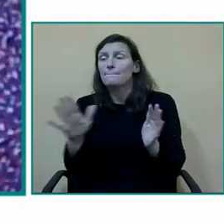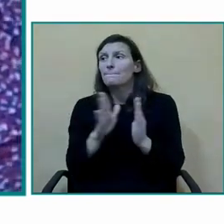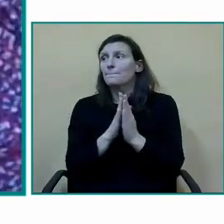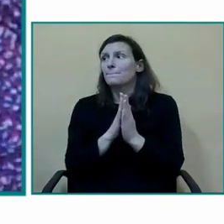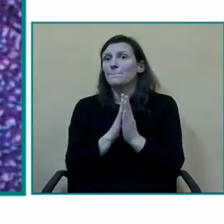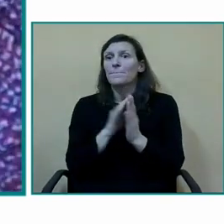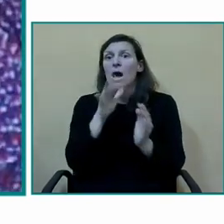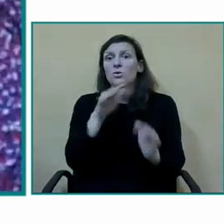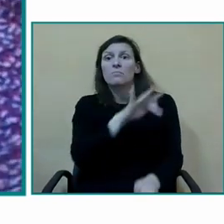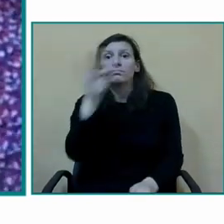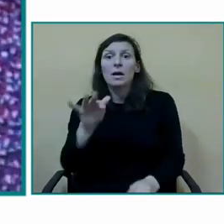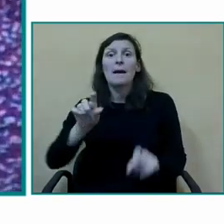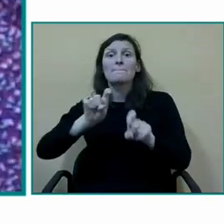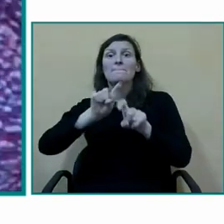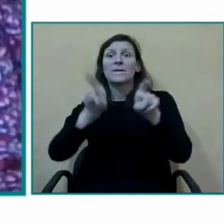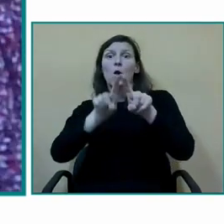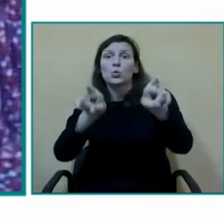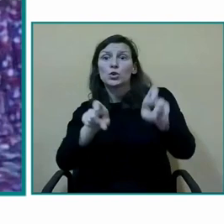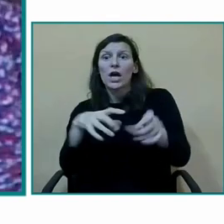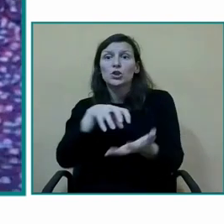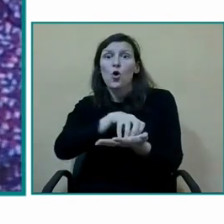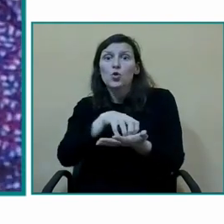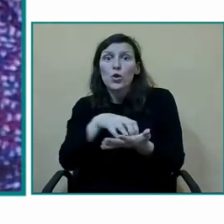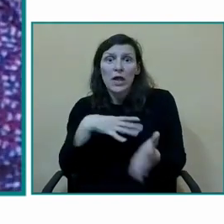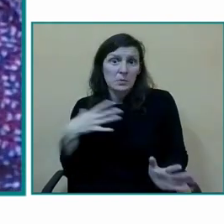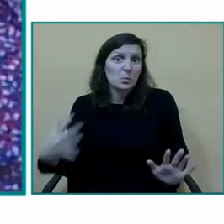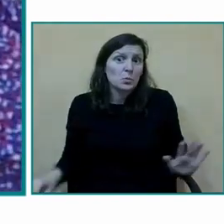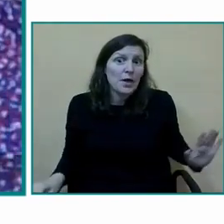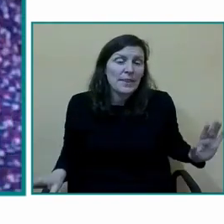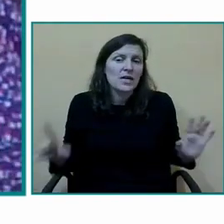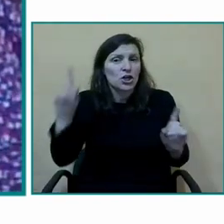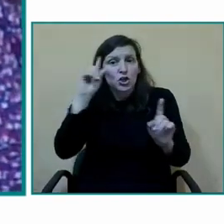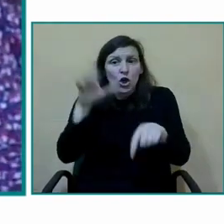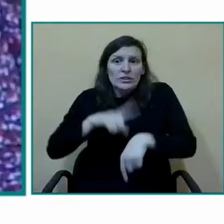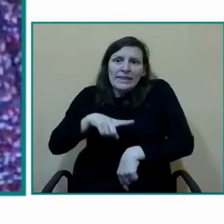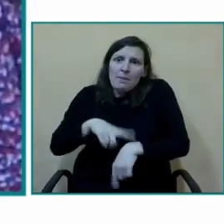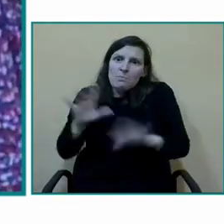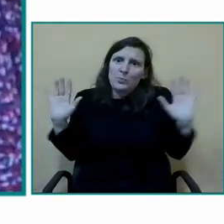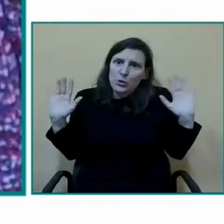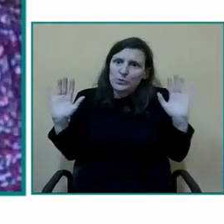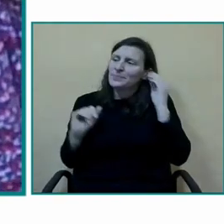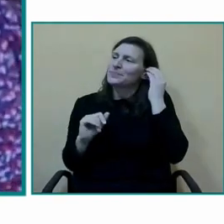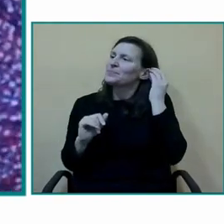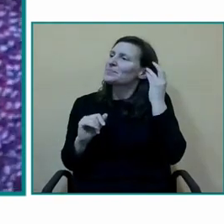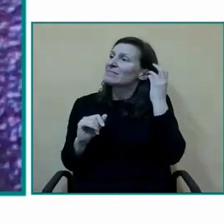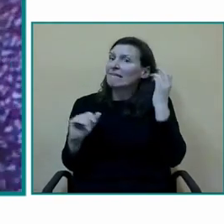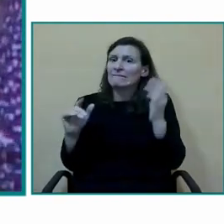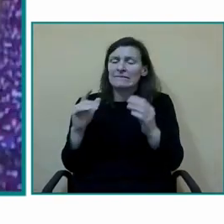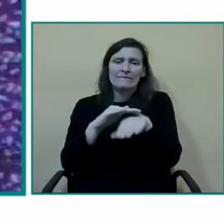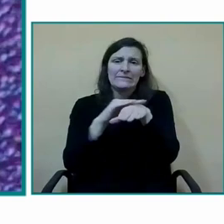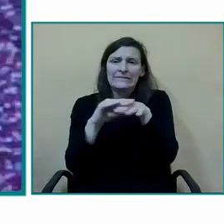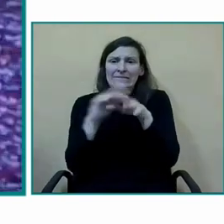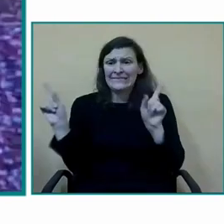a unas posibles preguntas finales ronda de preguntas ya ya sé que no entramos todos en